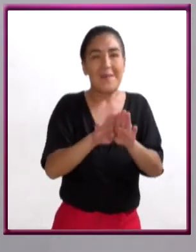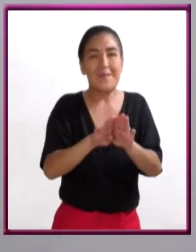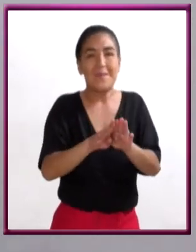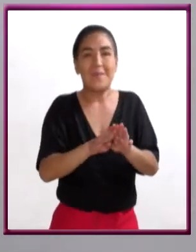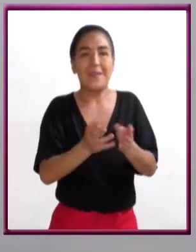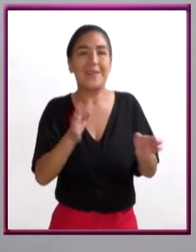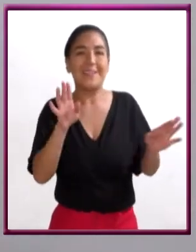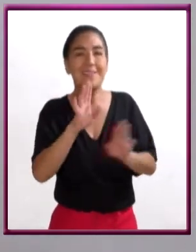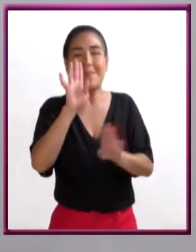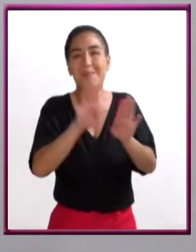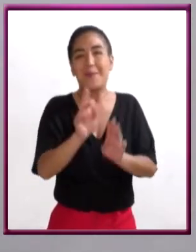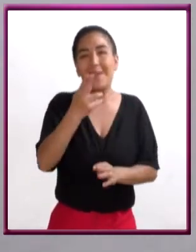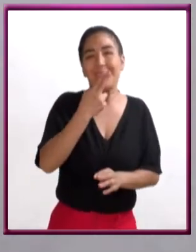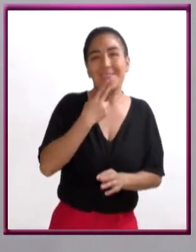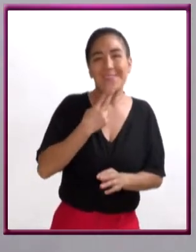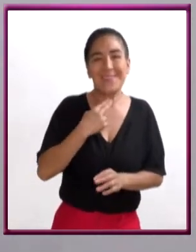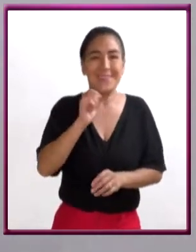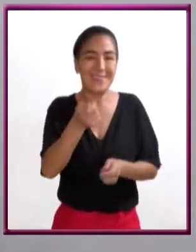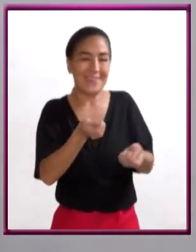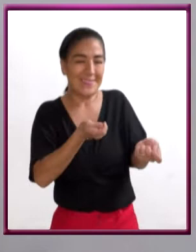a veces no te das cuenta.